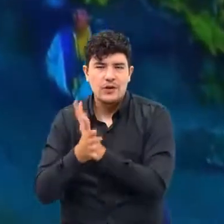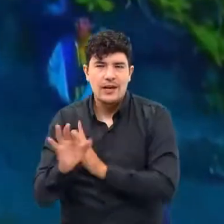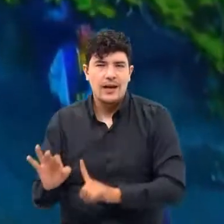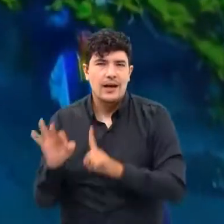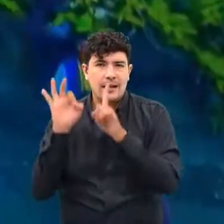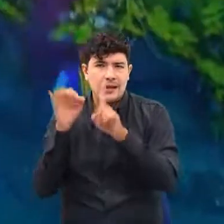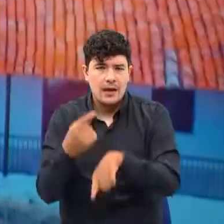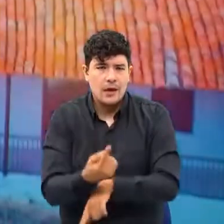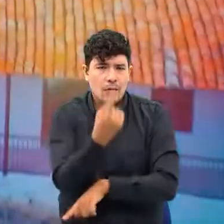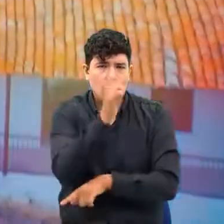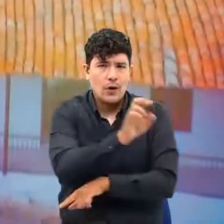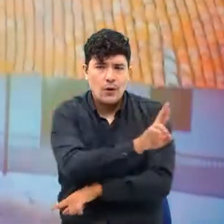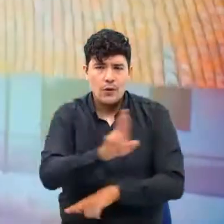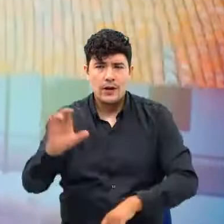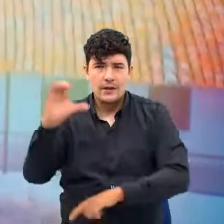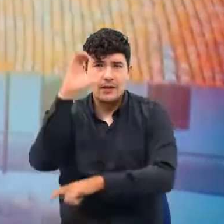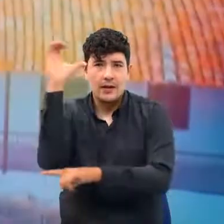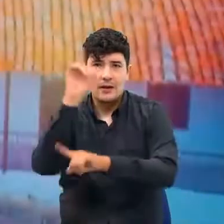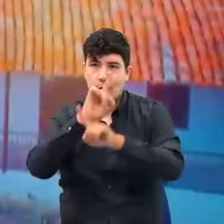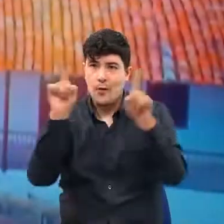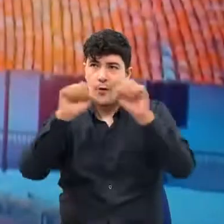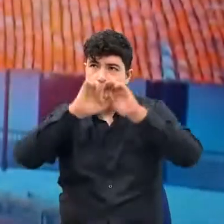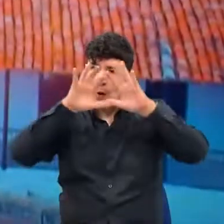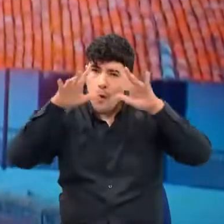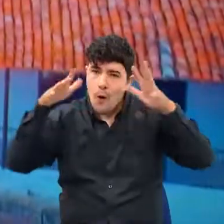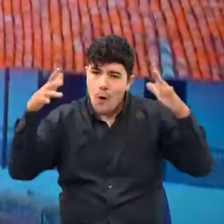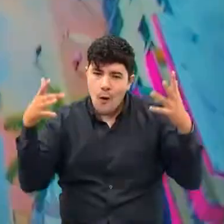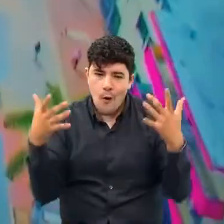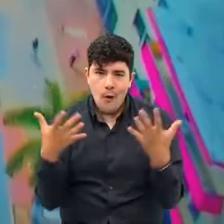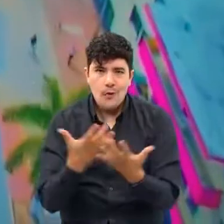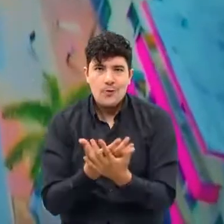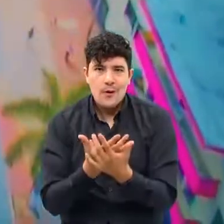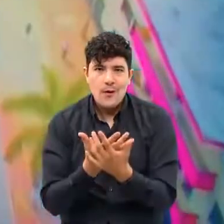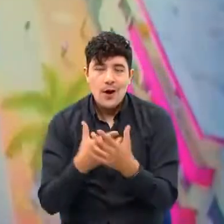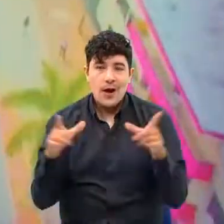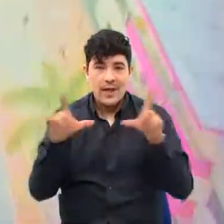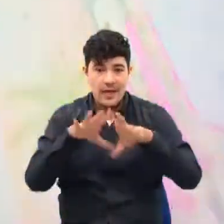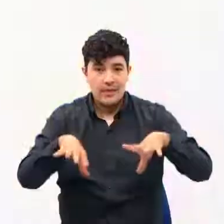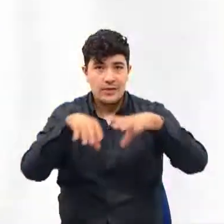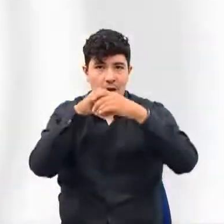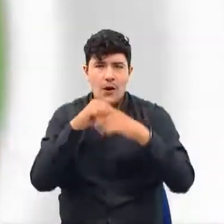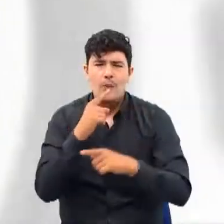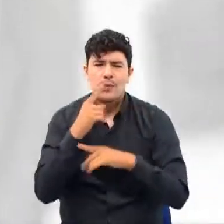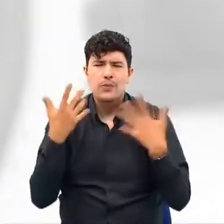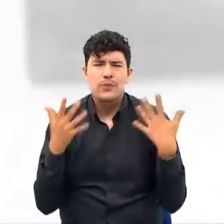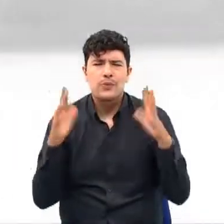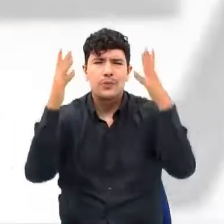colombiano, sino para el mundo entero. ¡Feliz cumpleaños, Canal TRO!